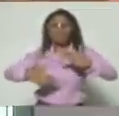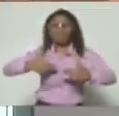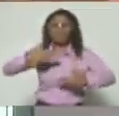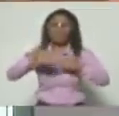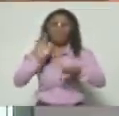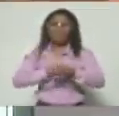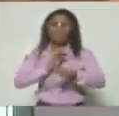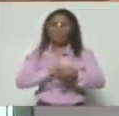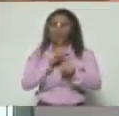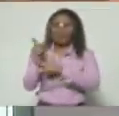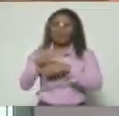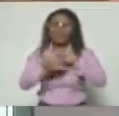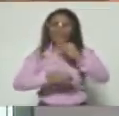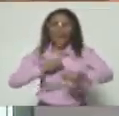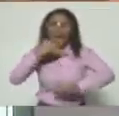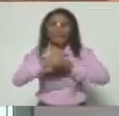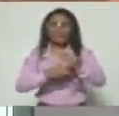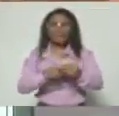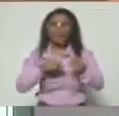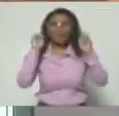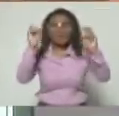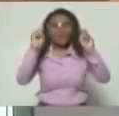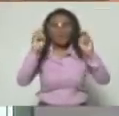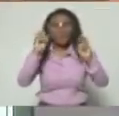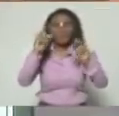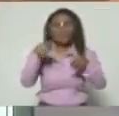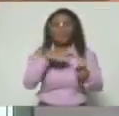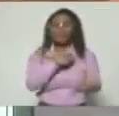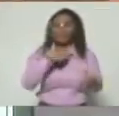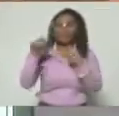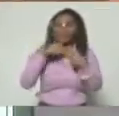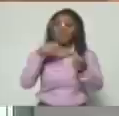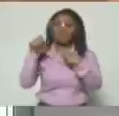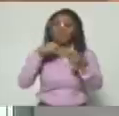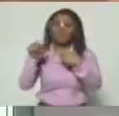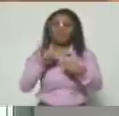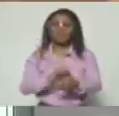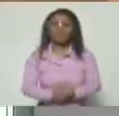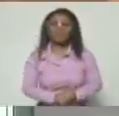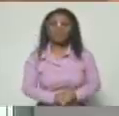porque se ha constituido un producto de exportación